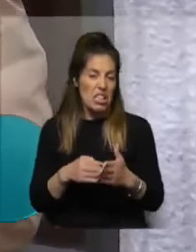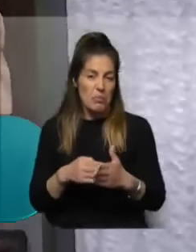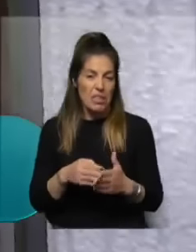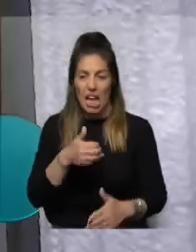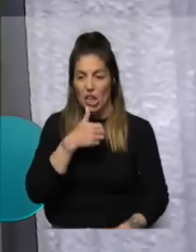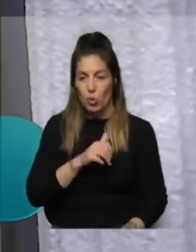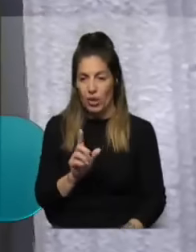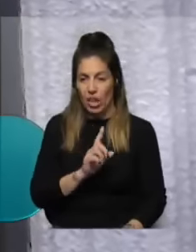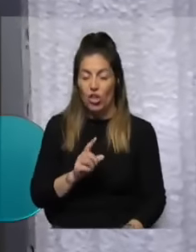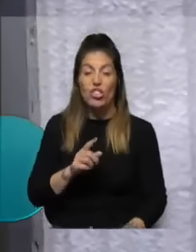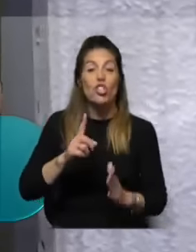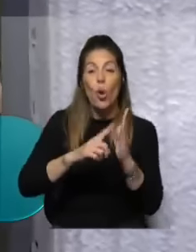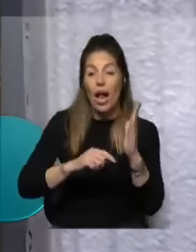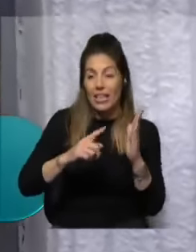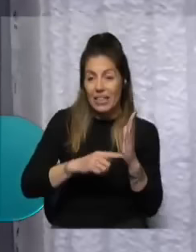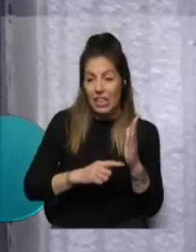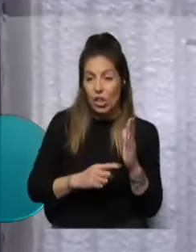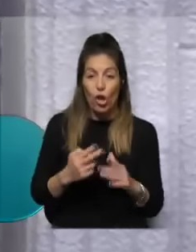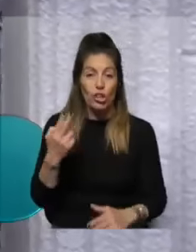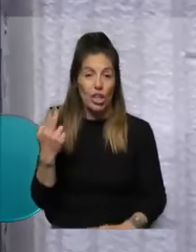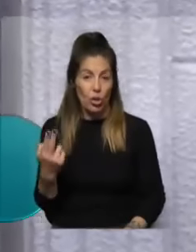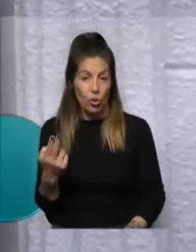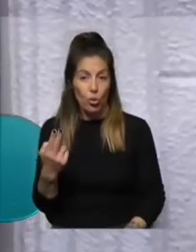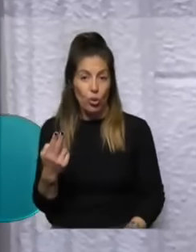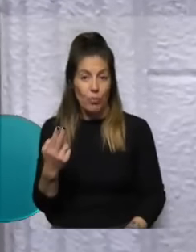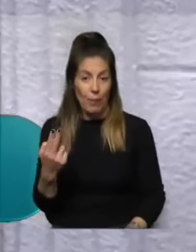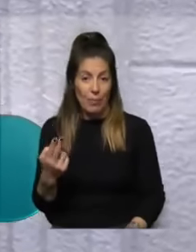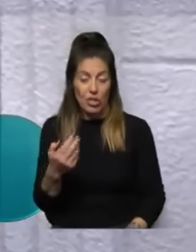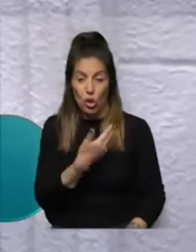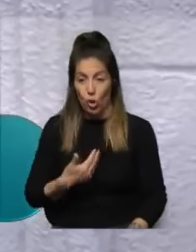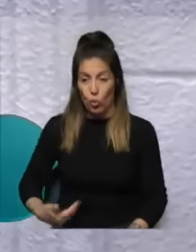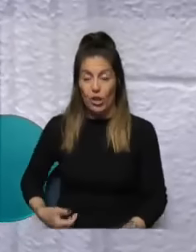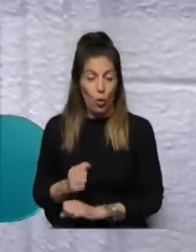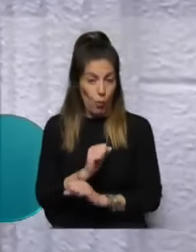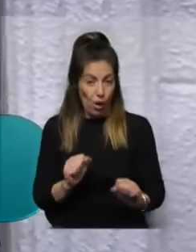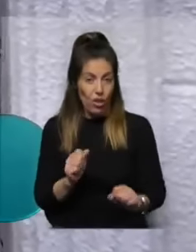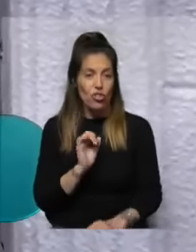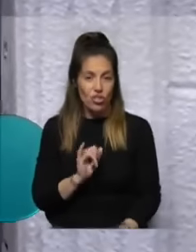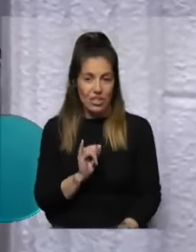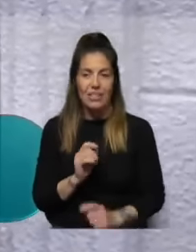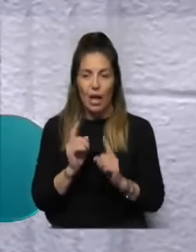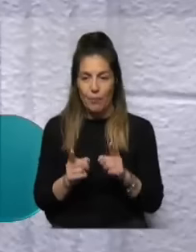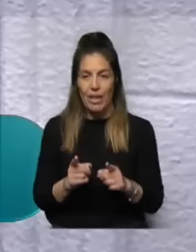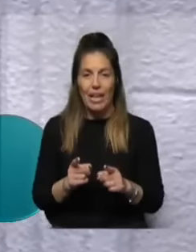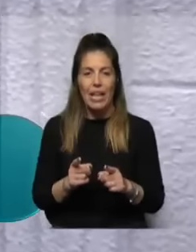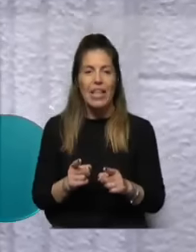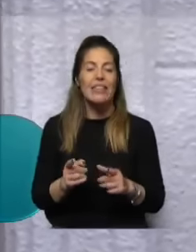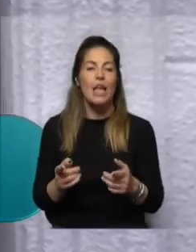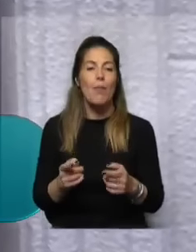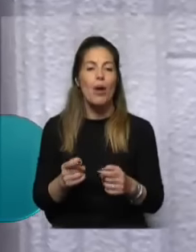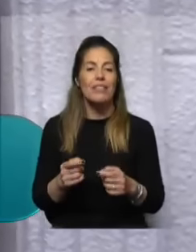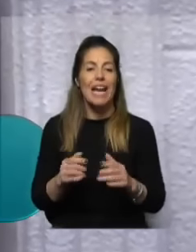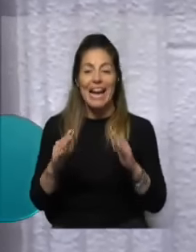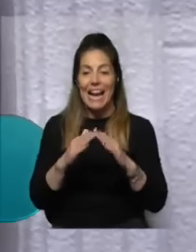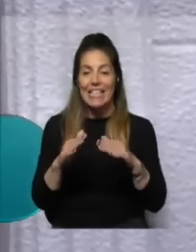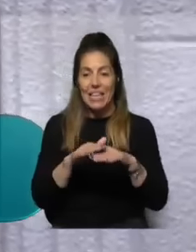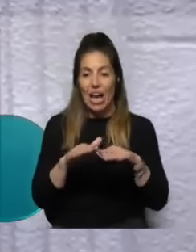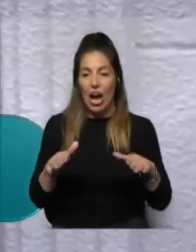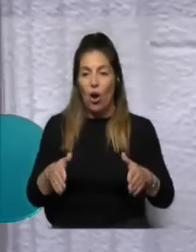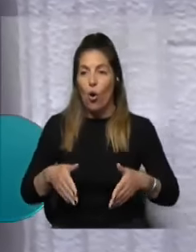si yo alquilo, de repente, si el propietario me da permiso, sí, puedo acceder. Exactamente, sí. Después también están los que son propiedades horizontales, ¿no? A veces